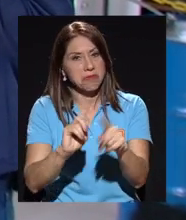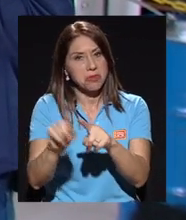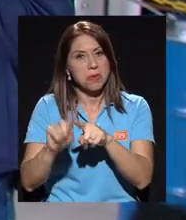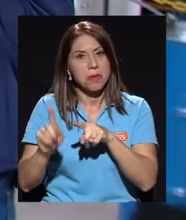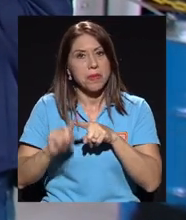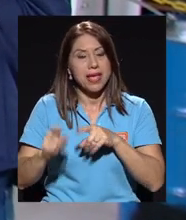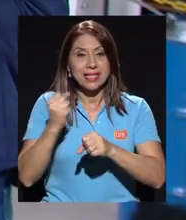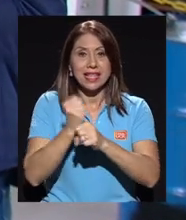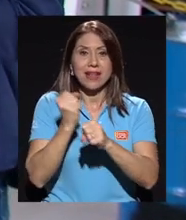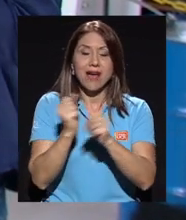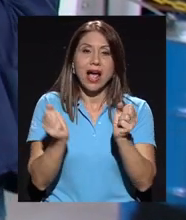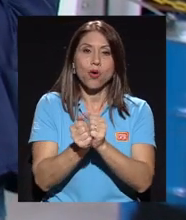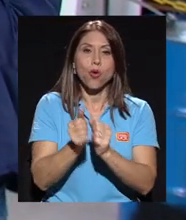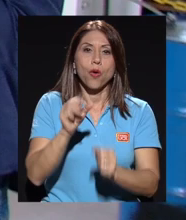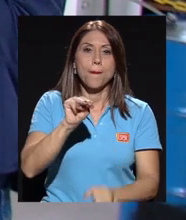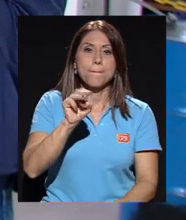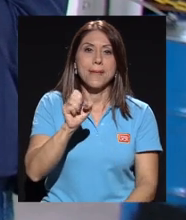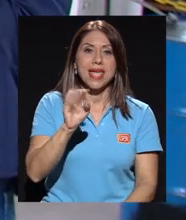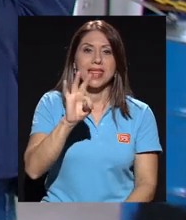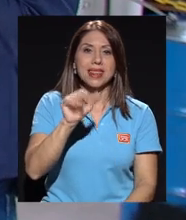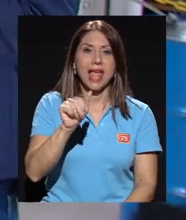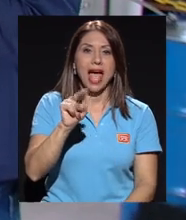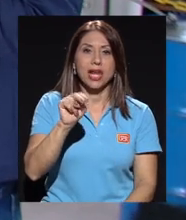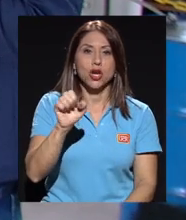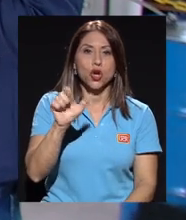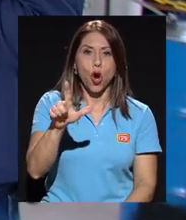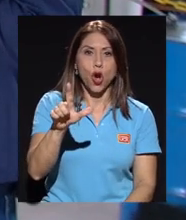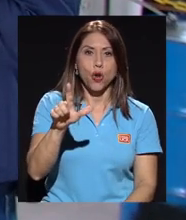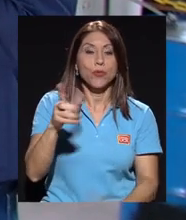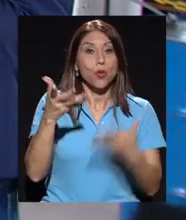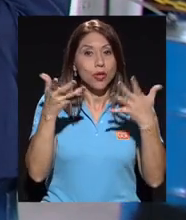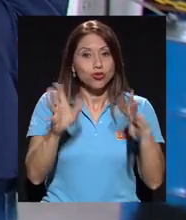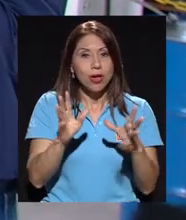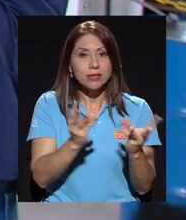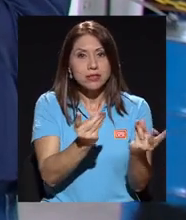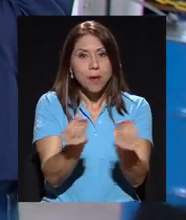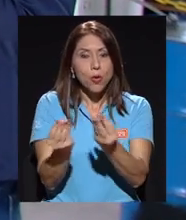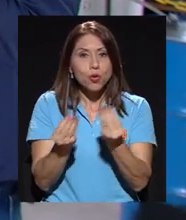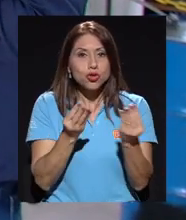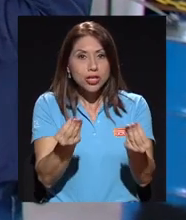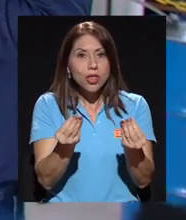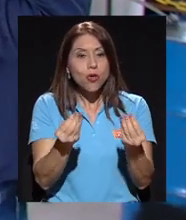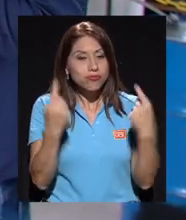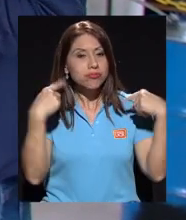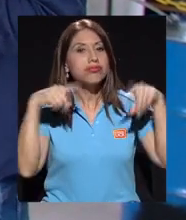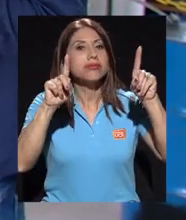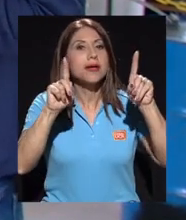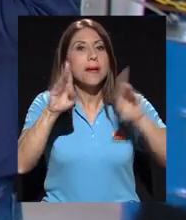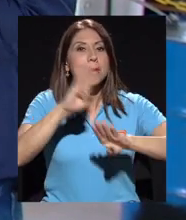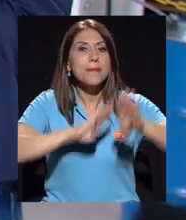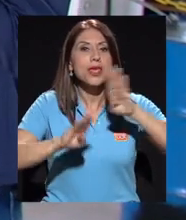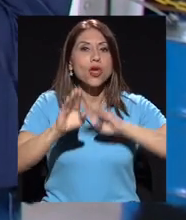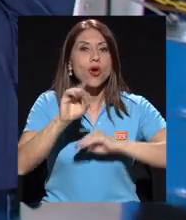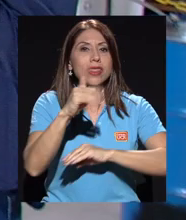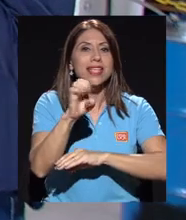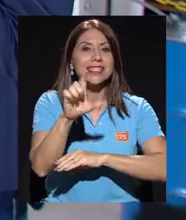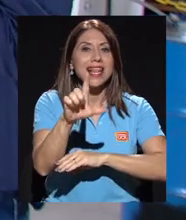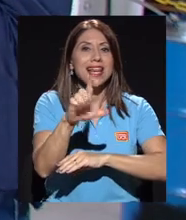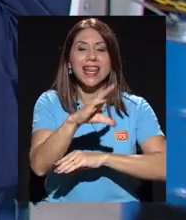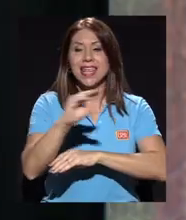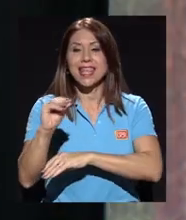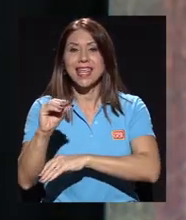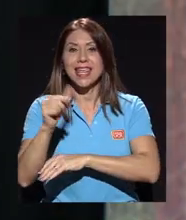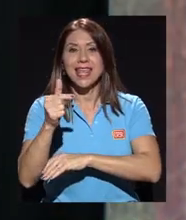se trabaja con metanol. Entonces, una vez que se ha producido, obtenemos biodiesel y glicerina. El